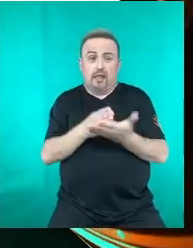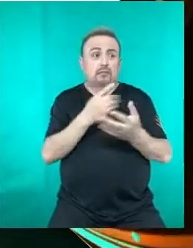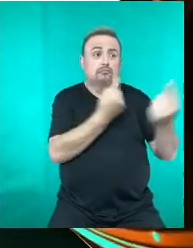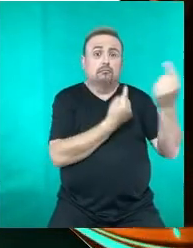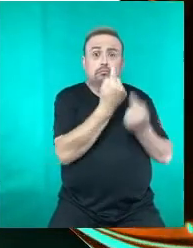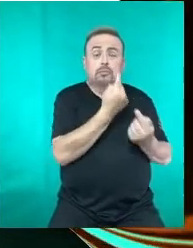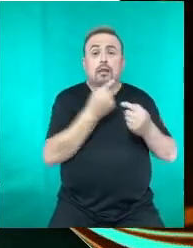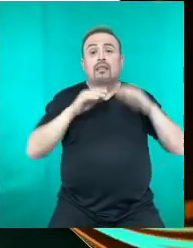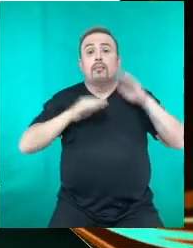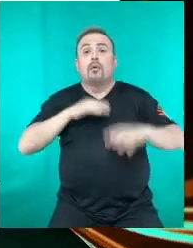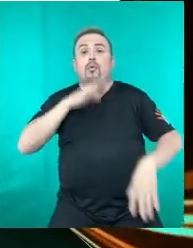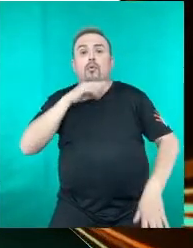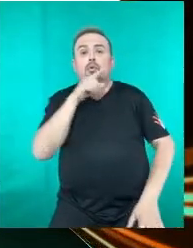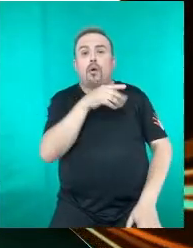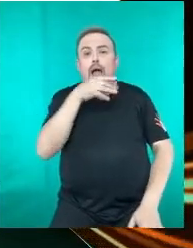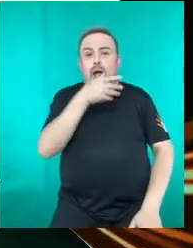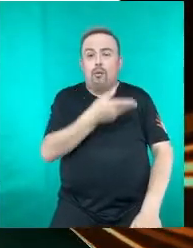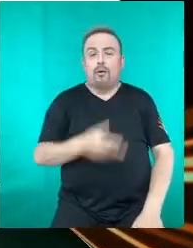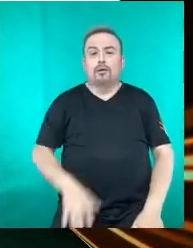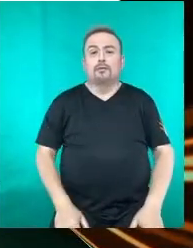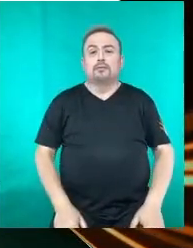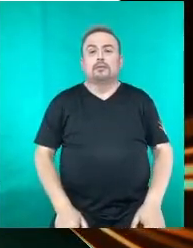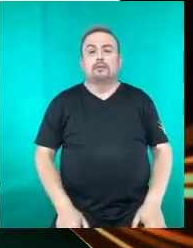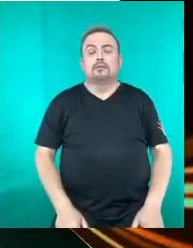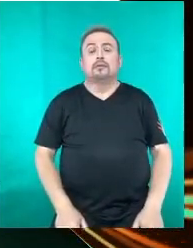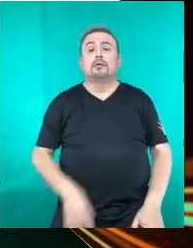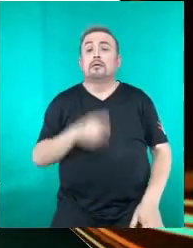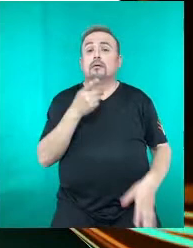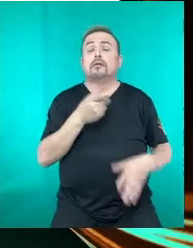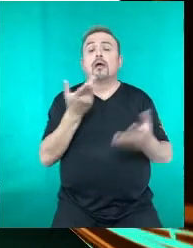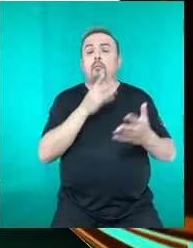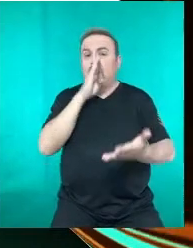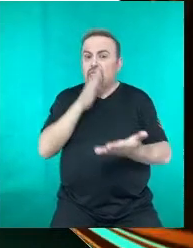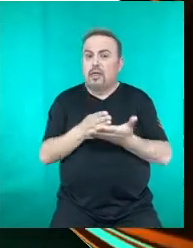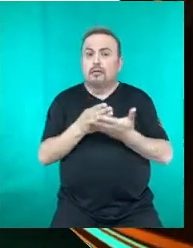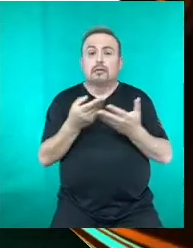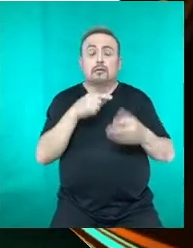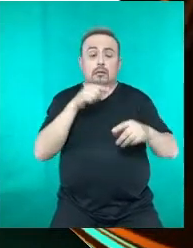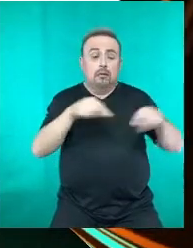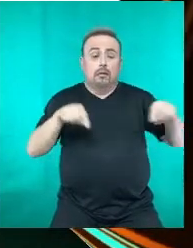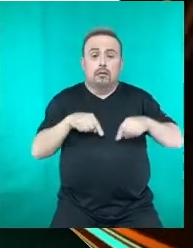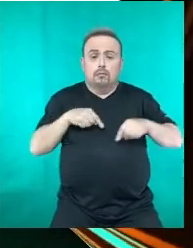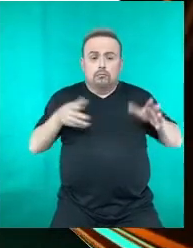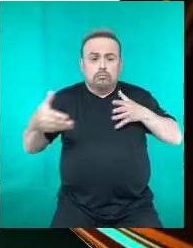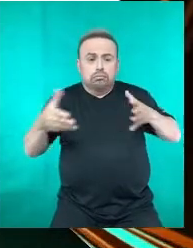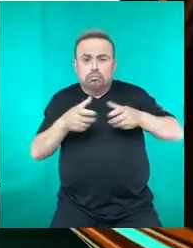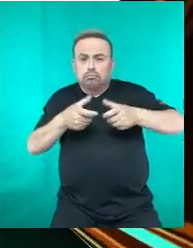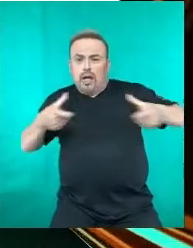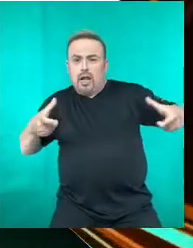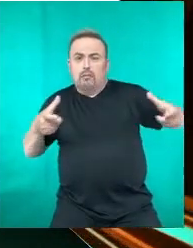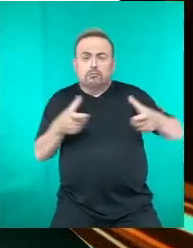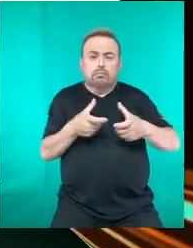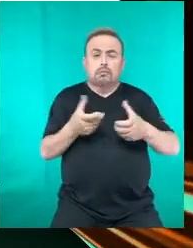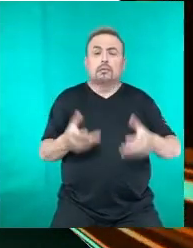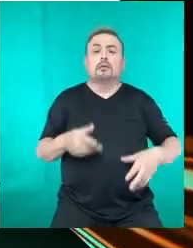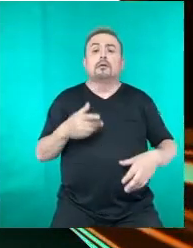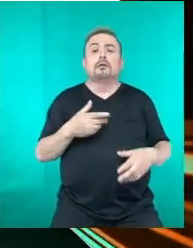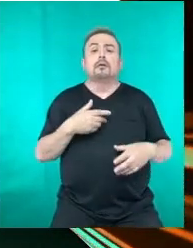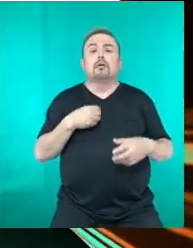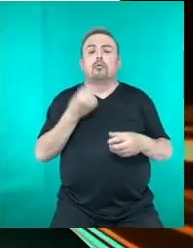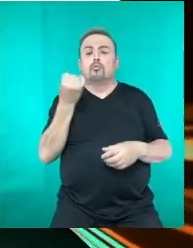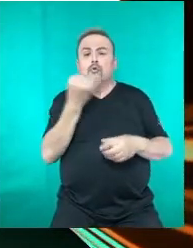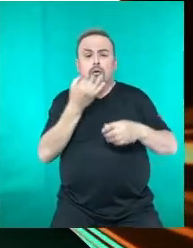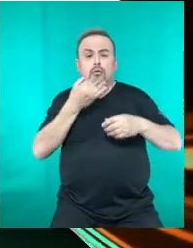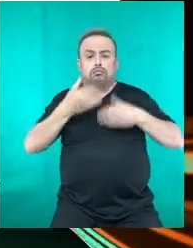de la variabilidad del consumo, es como se decide qué tan modulares pueden ser. ¿Cuántos trenes de estos vamos a tener?